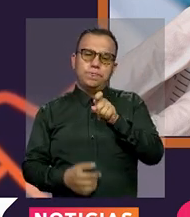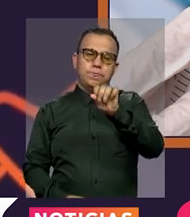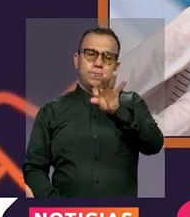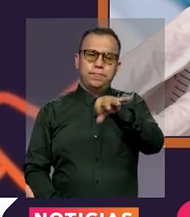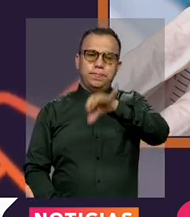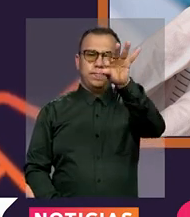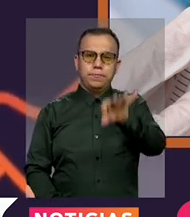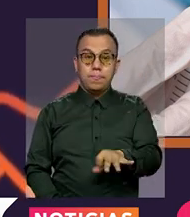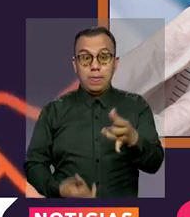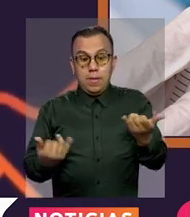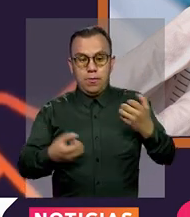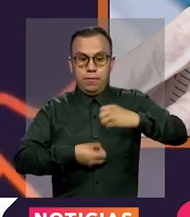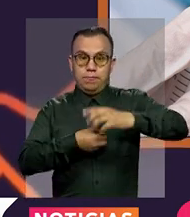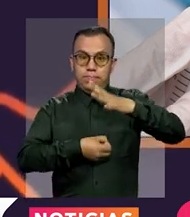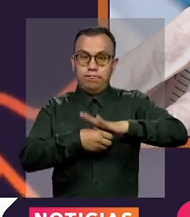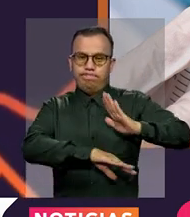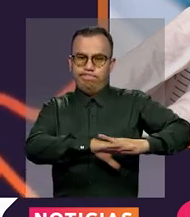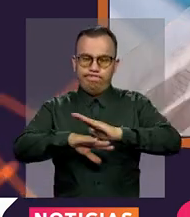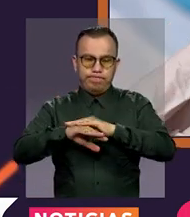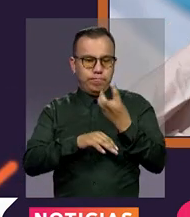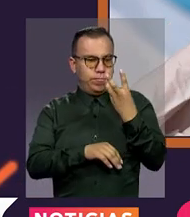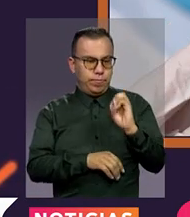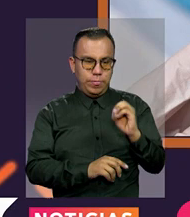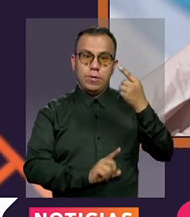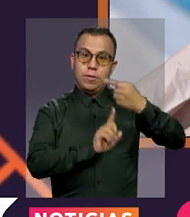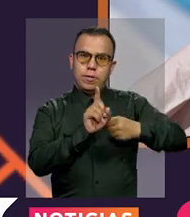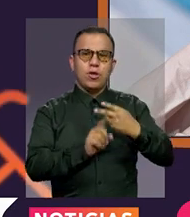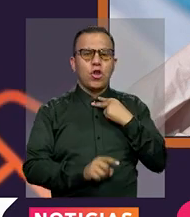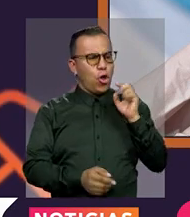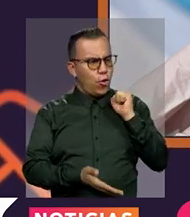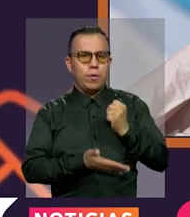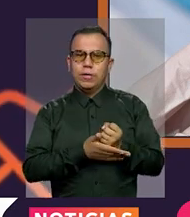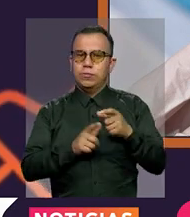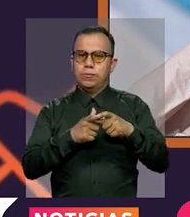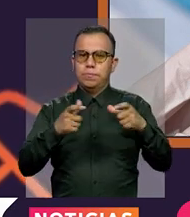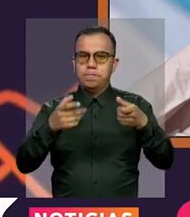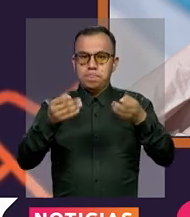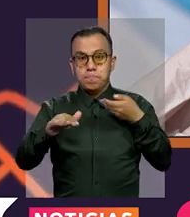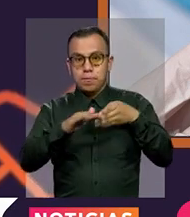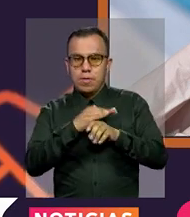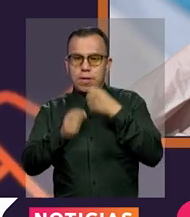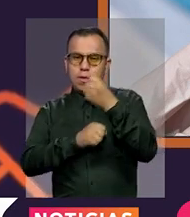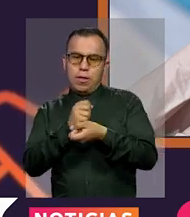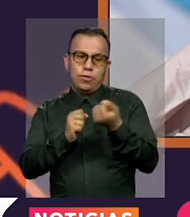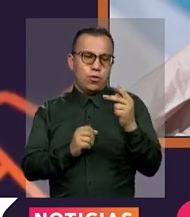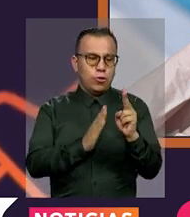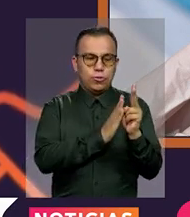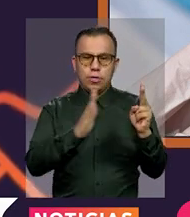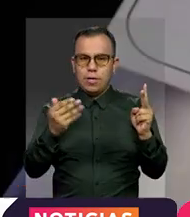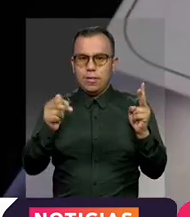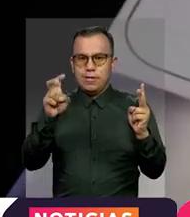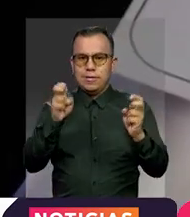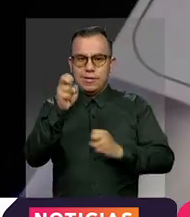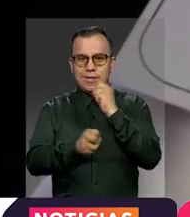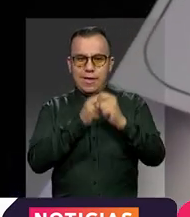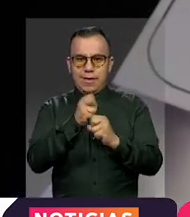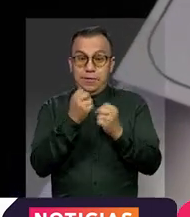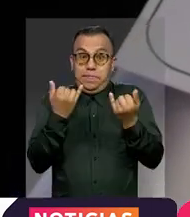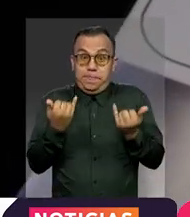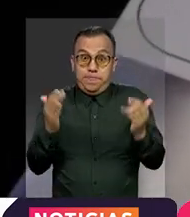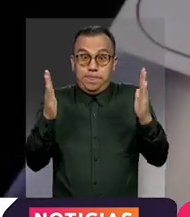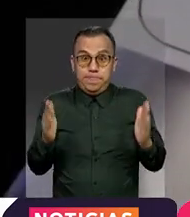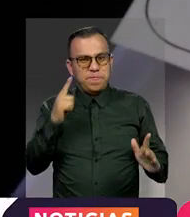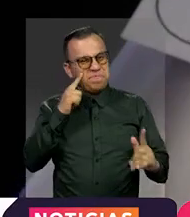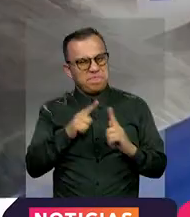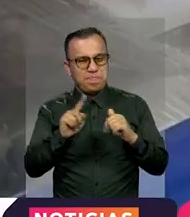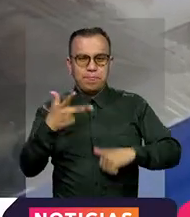La administración distrital reiteró que desde el 30 de noviembre será obligatorio el carnet para menores de 12 a 17 años. En ese sentido,